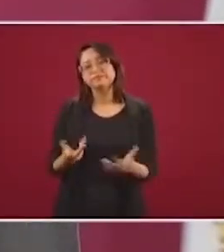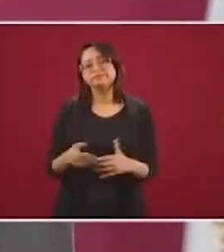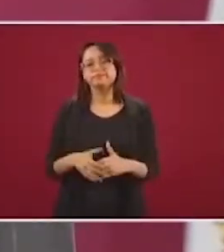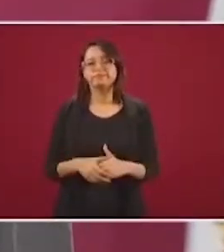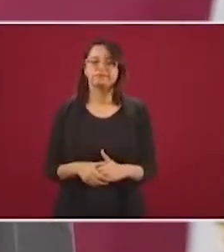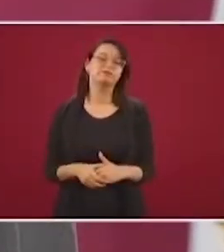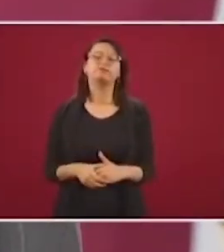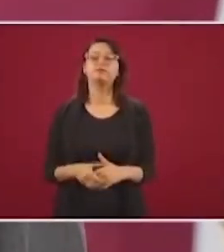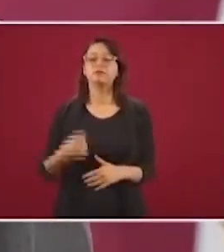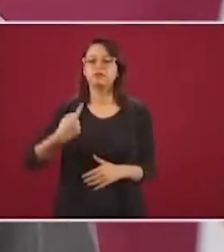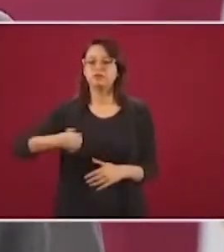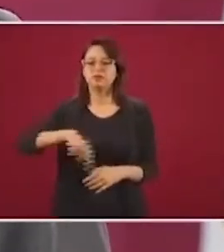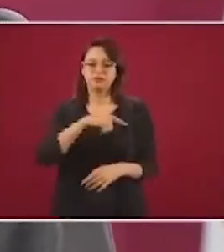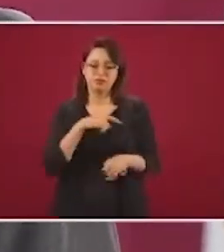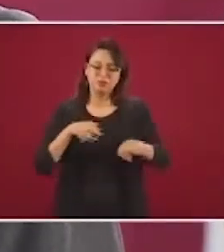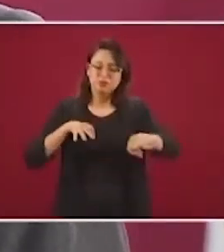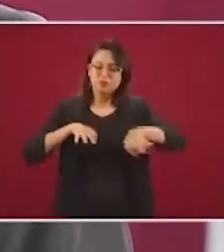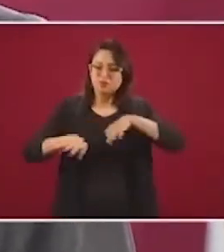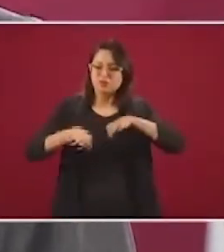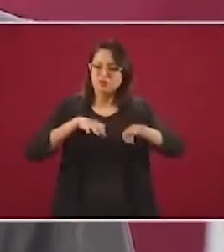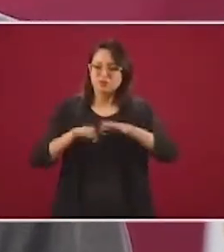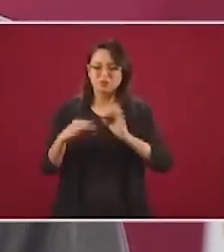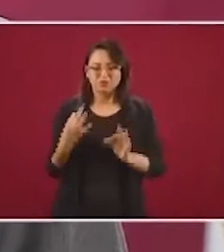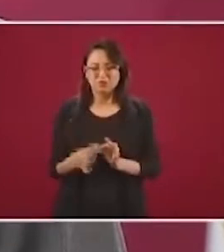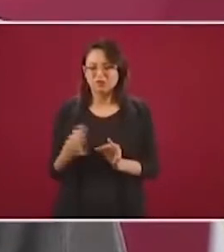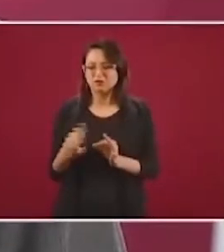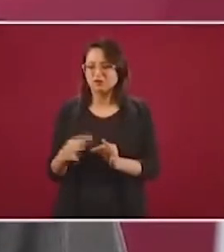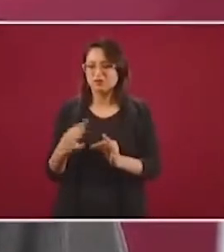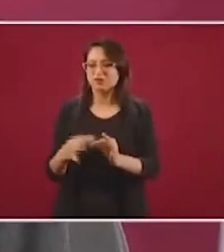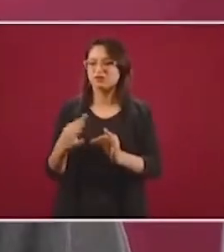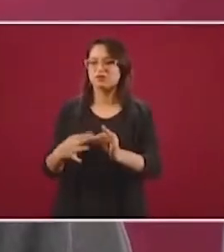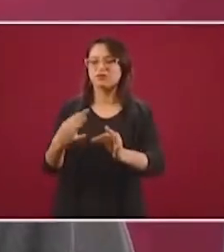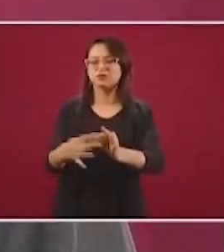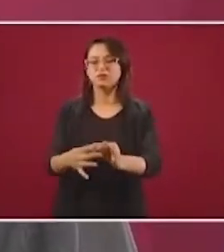estamos trabajando para qué